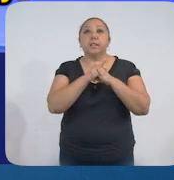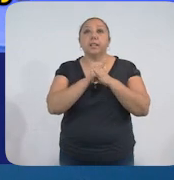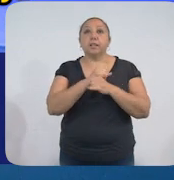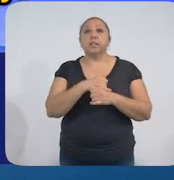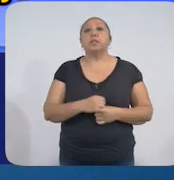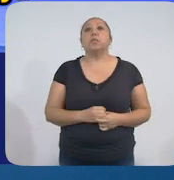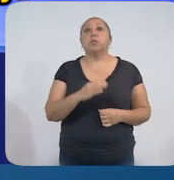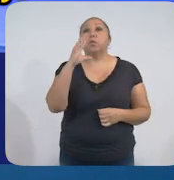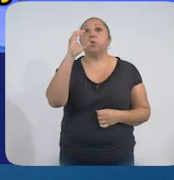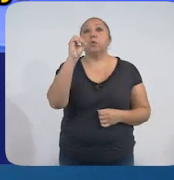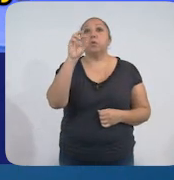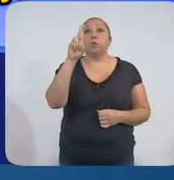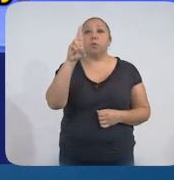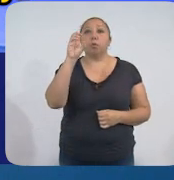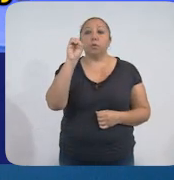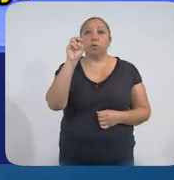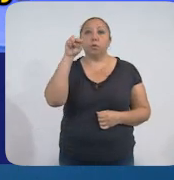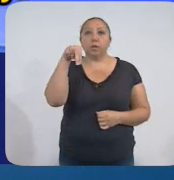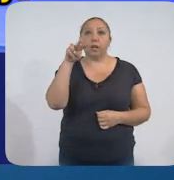de internet